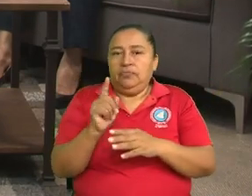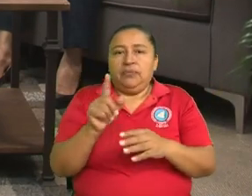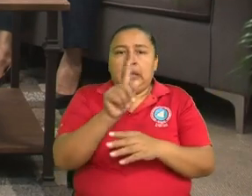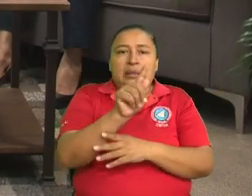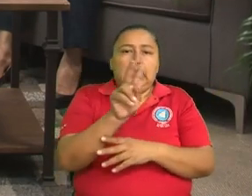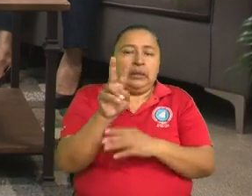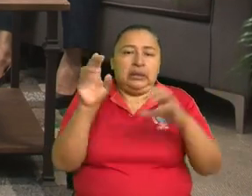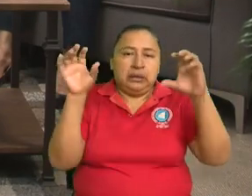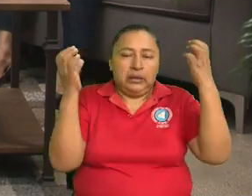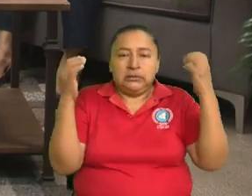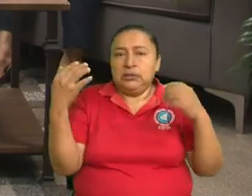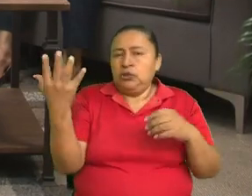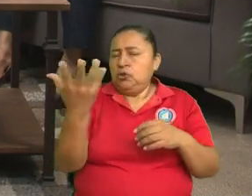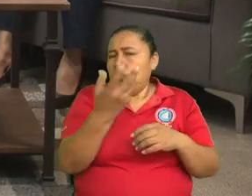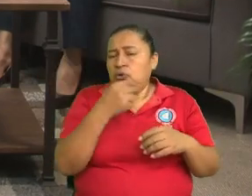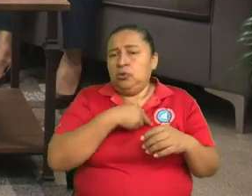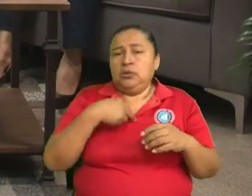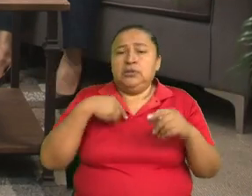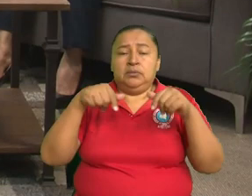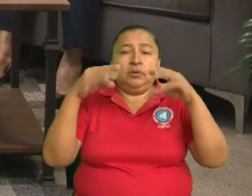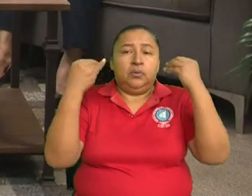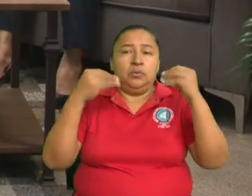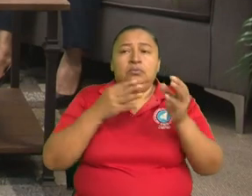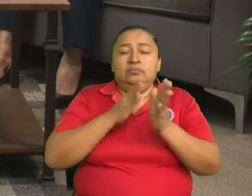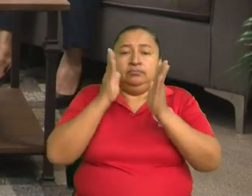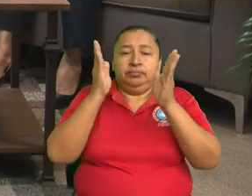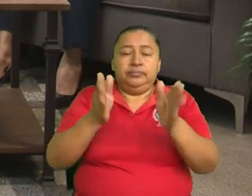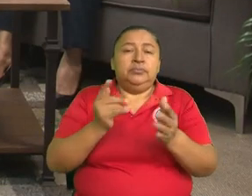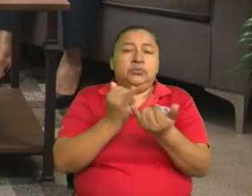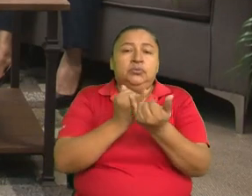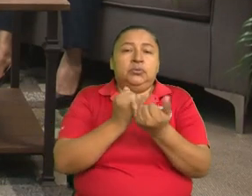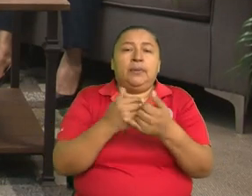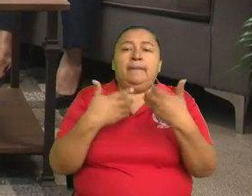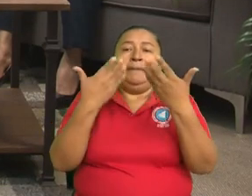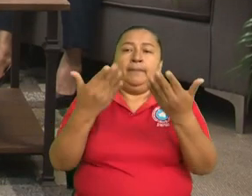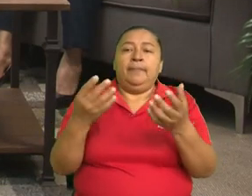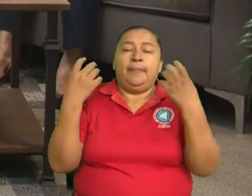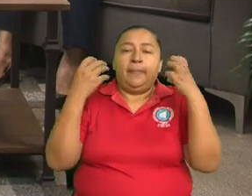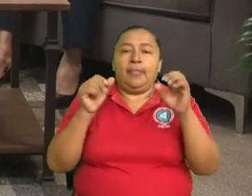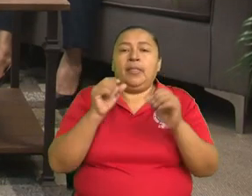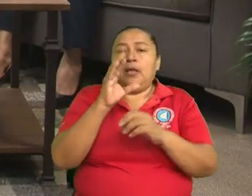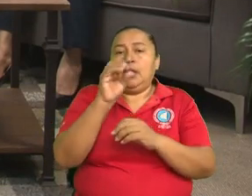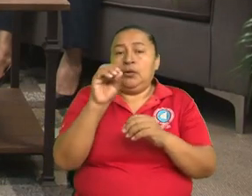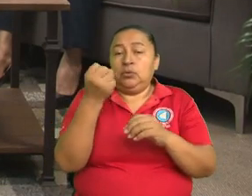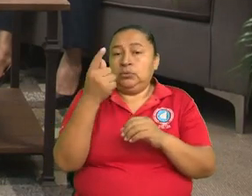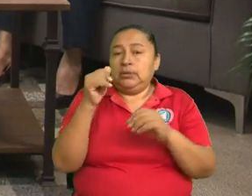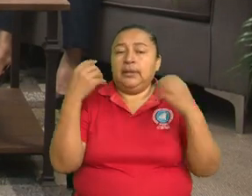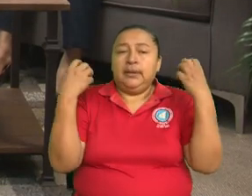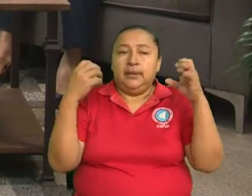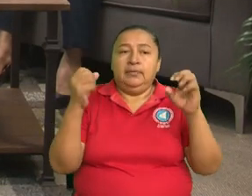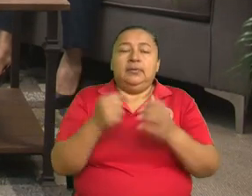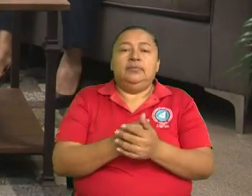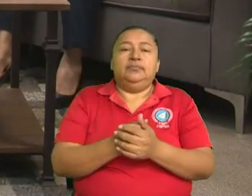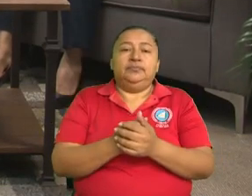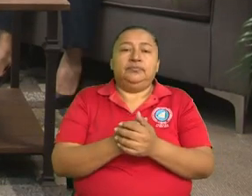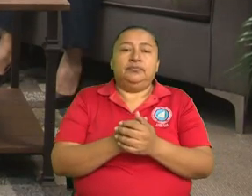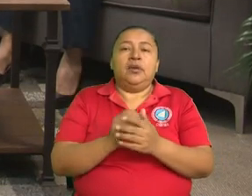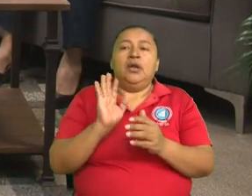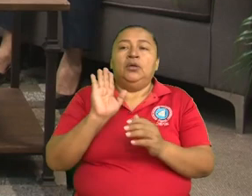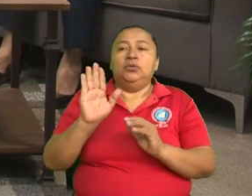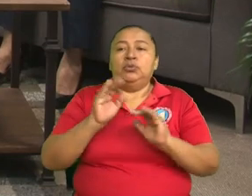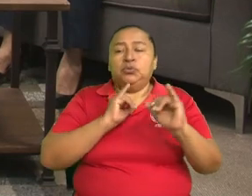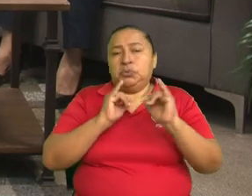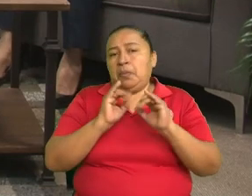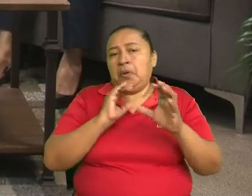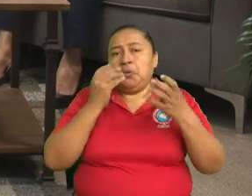teleclase, todo lo que hacemos en educación es también conducido es dirigido a la Costa Caribe también. Entonces, es idioma y cultura, ¿no?